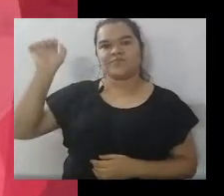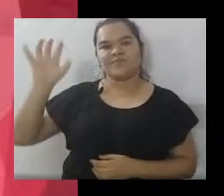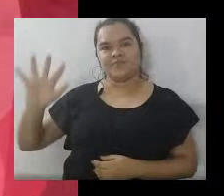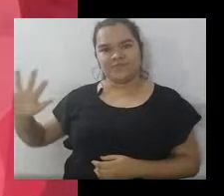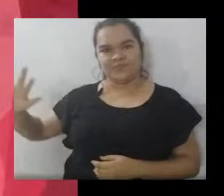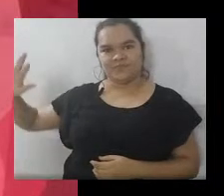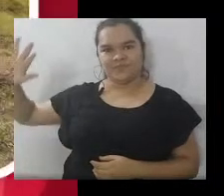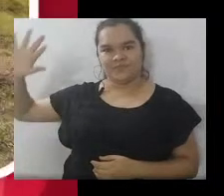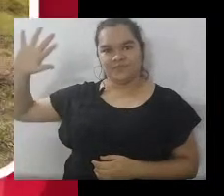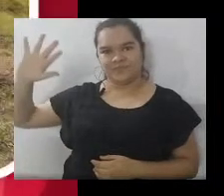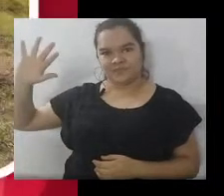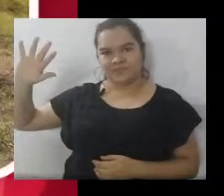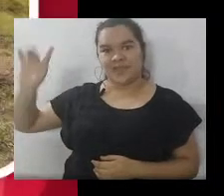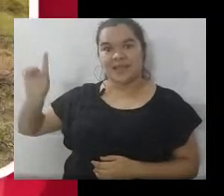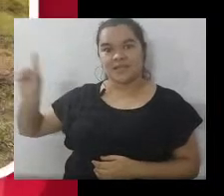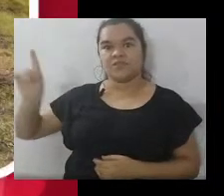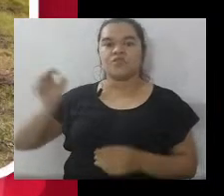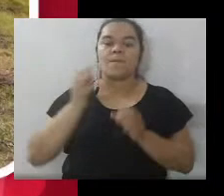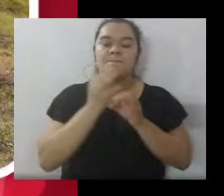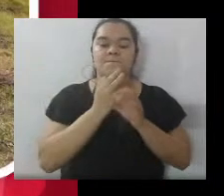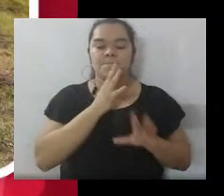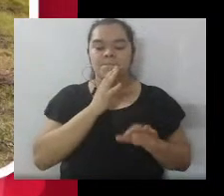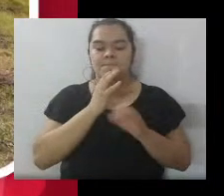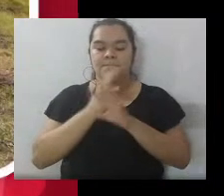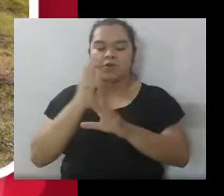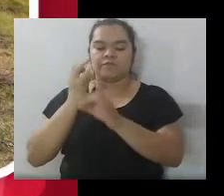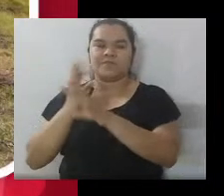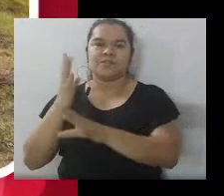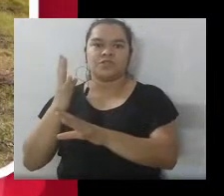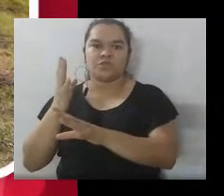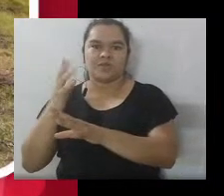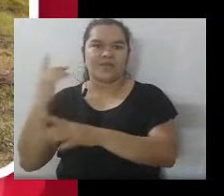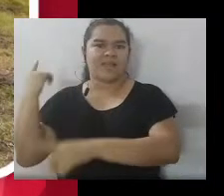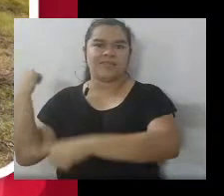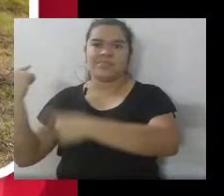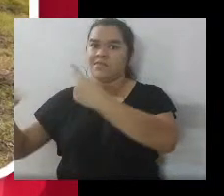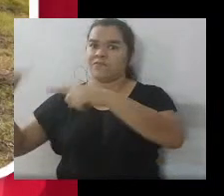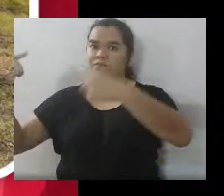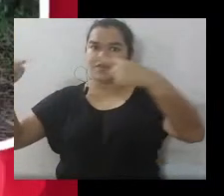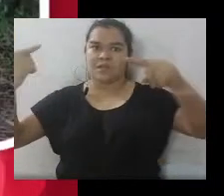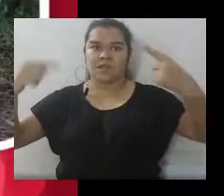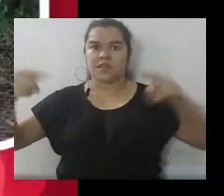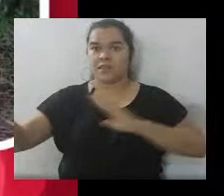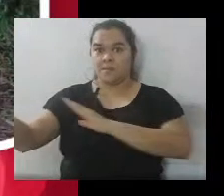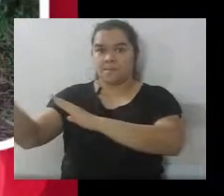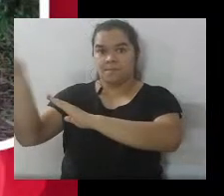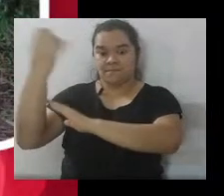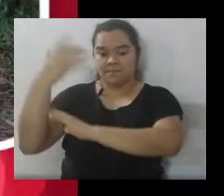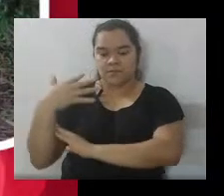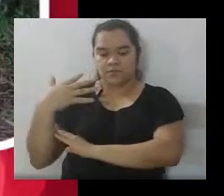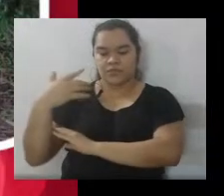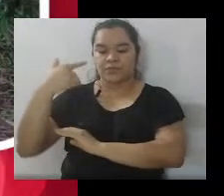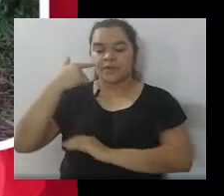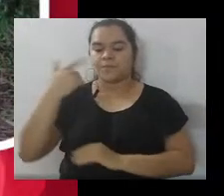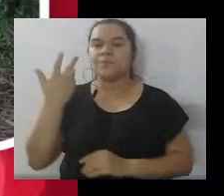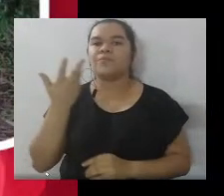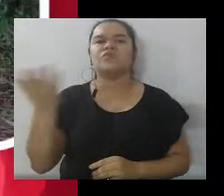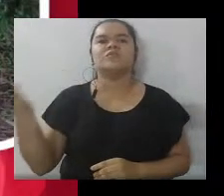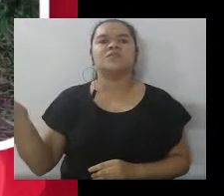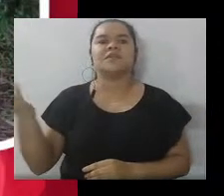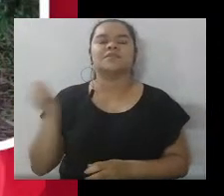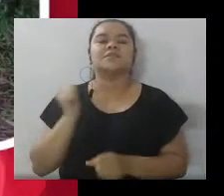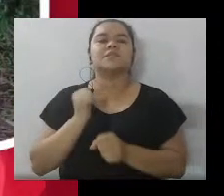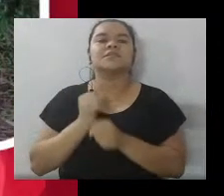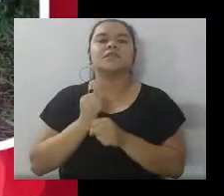proporcionaron distintos profesionales de todo el territorio, donde podemos ver dónde se